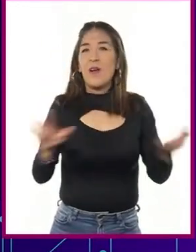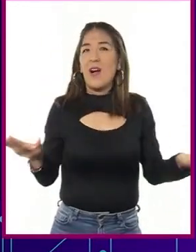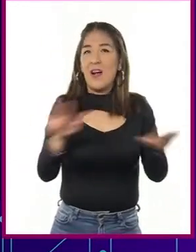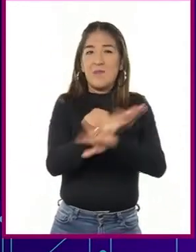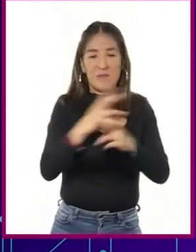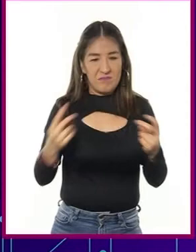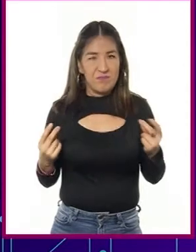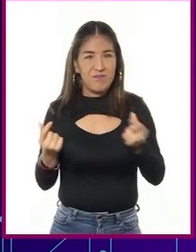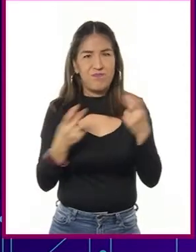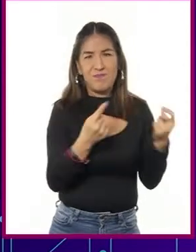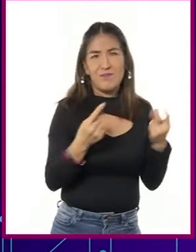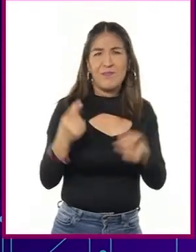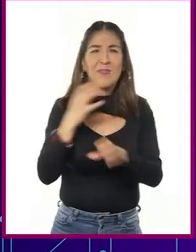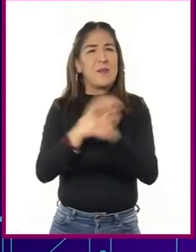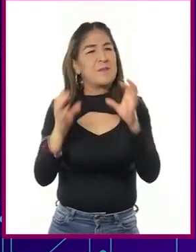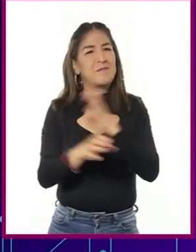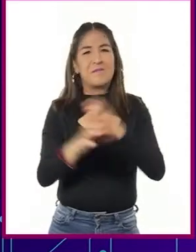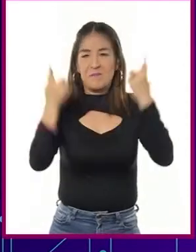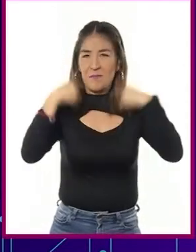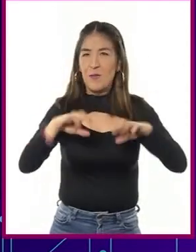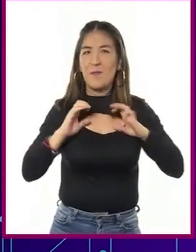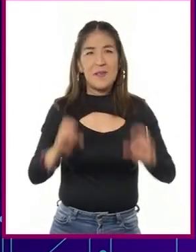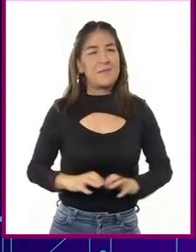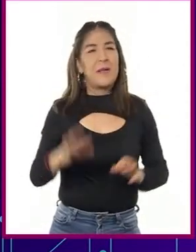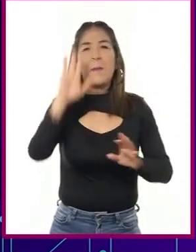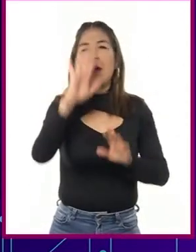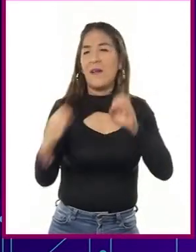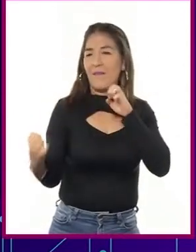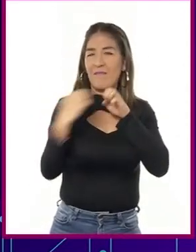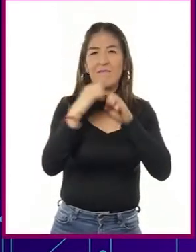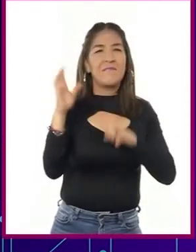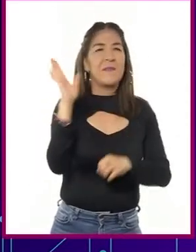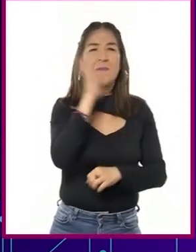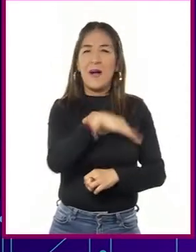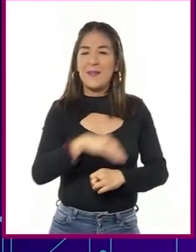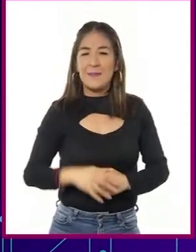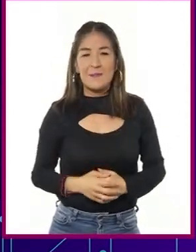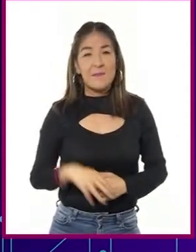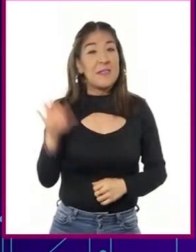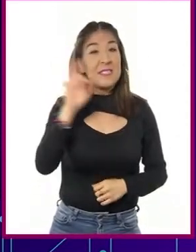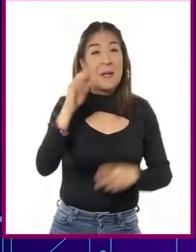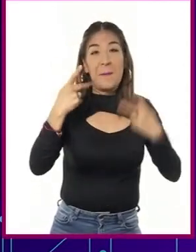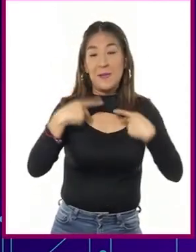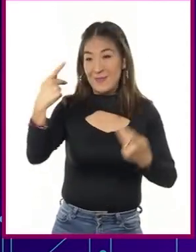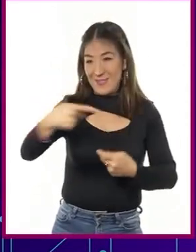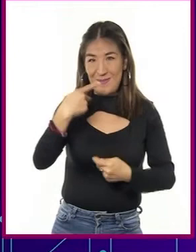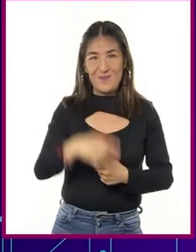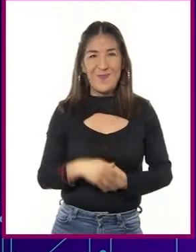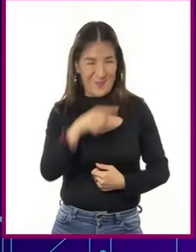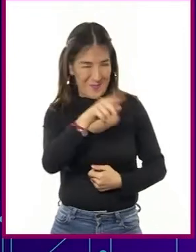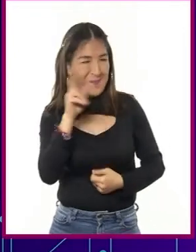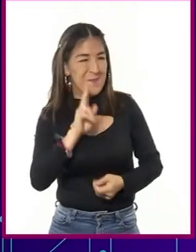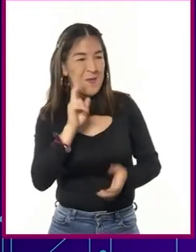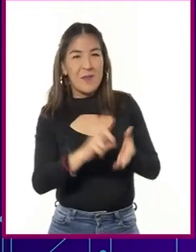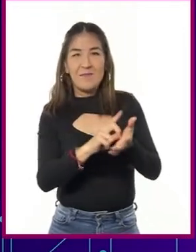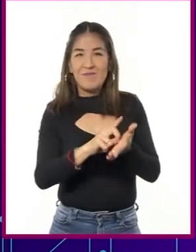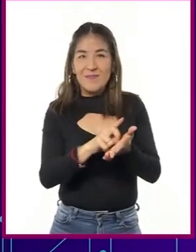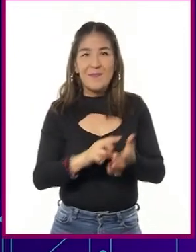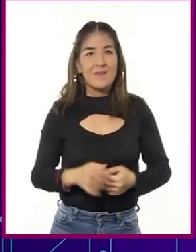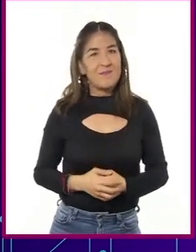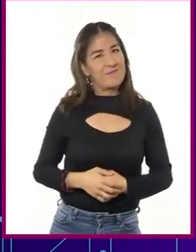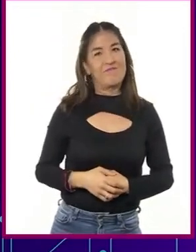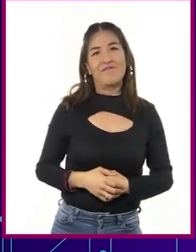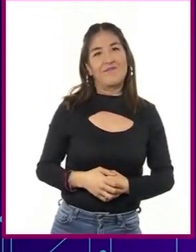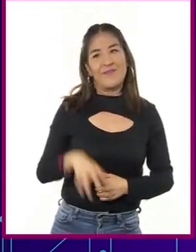sentidos permanentemente. Y es un completo engaño. Si alguien me preguntara, ¿debería probar las drogas? Le diría que es